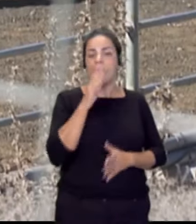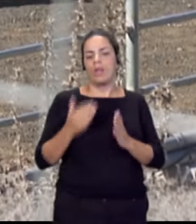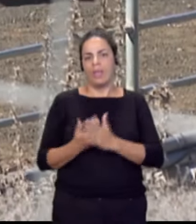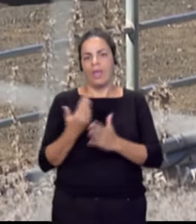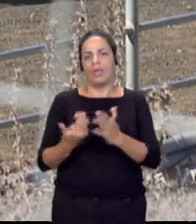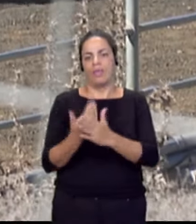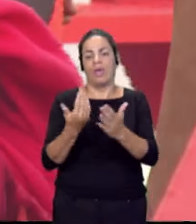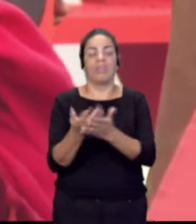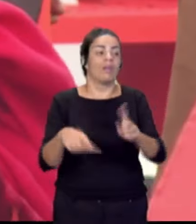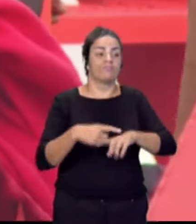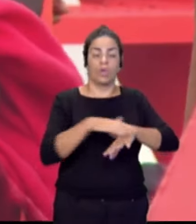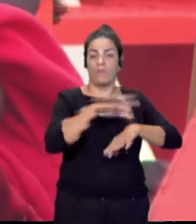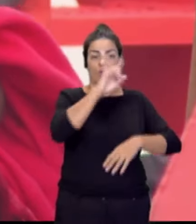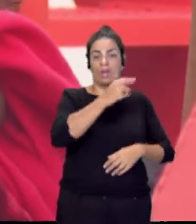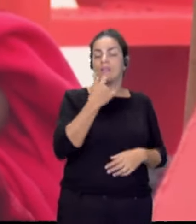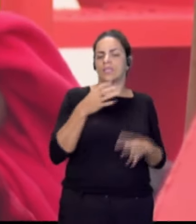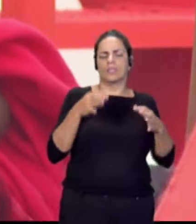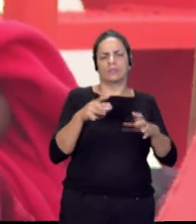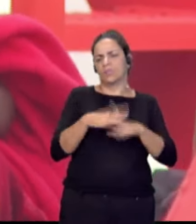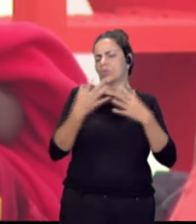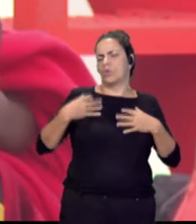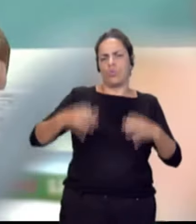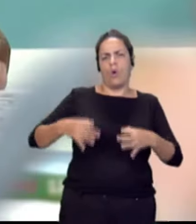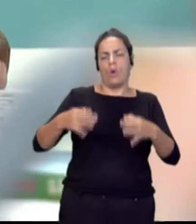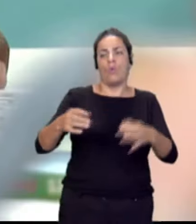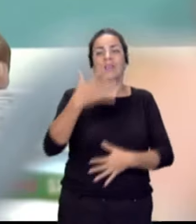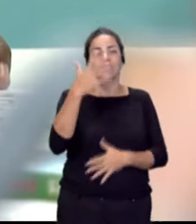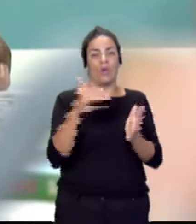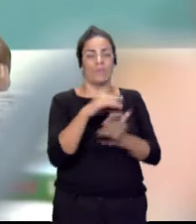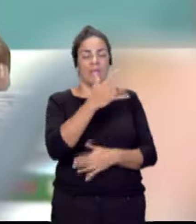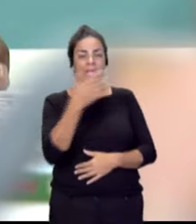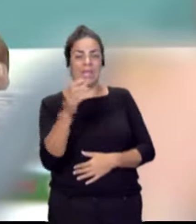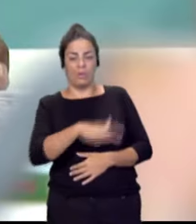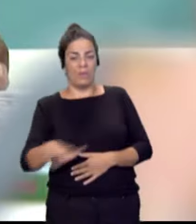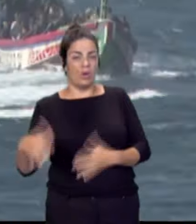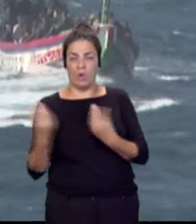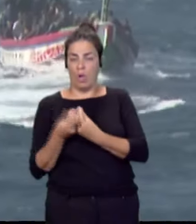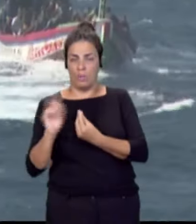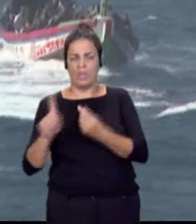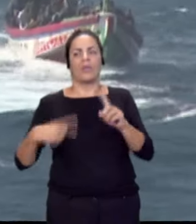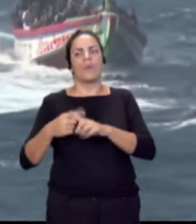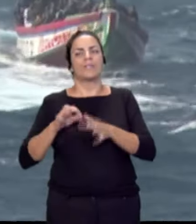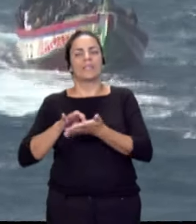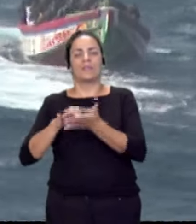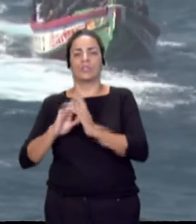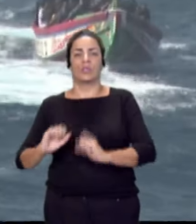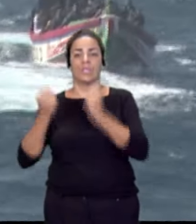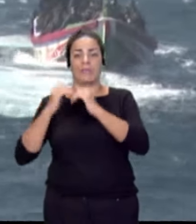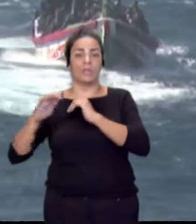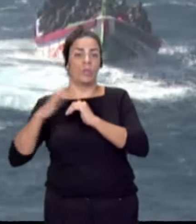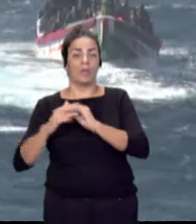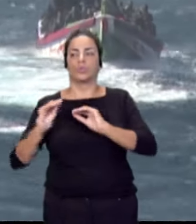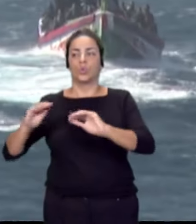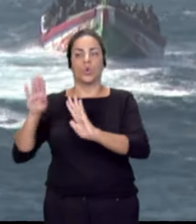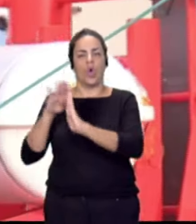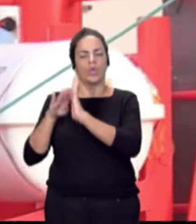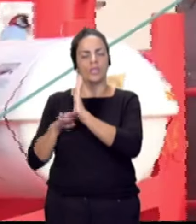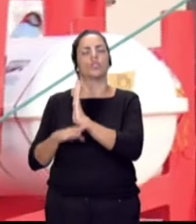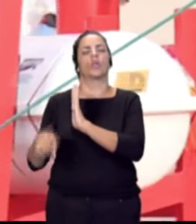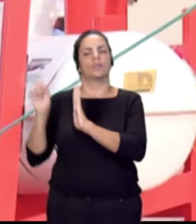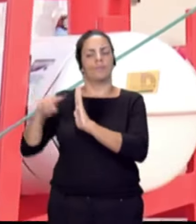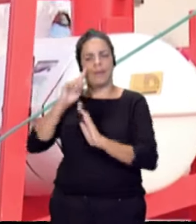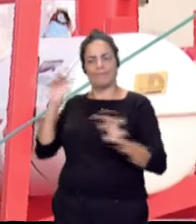es la misma. 5.500 menores no acompañados y un servicio de salvamento marítimo sobre cuyas condiciones ha colocado el